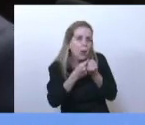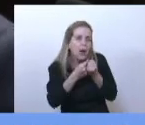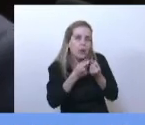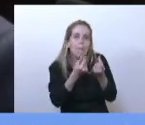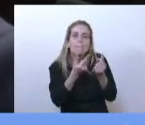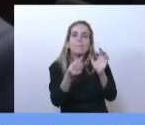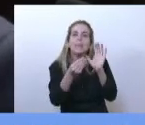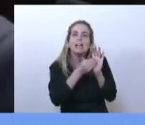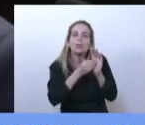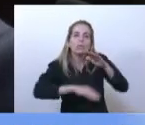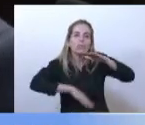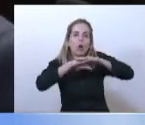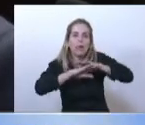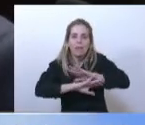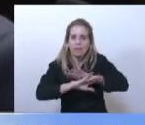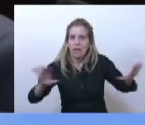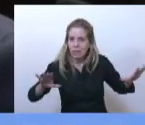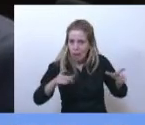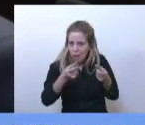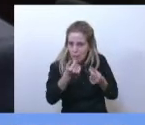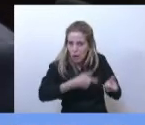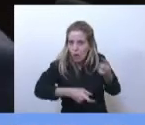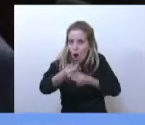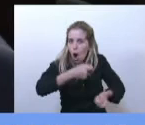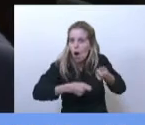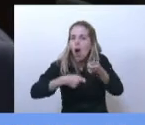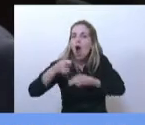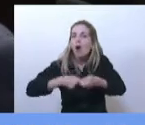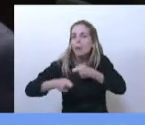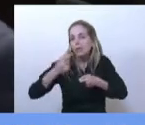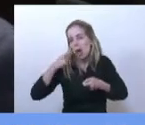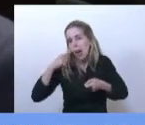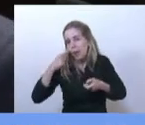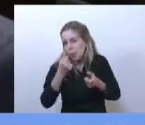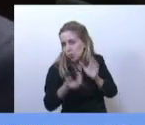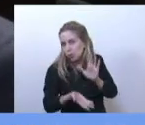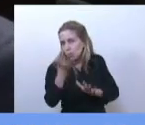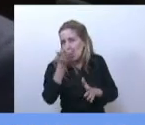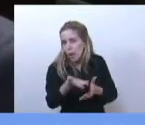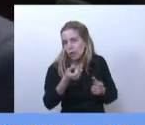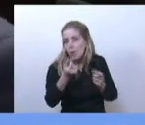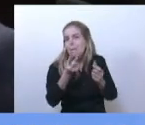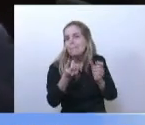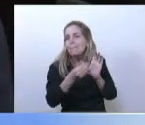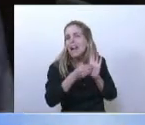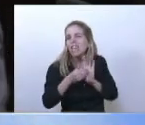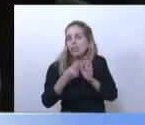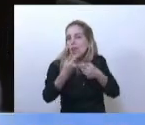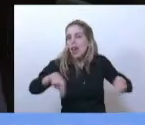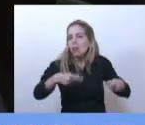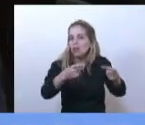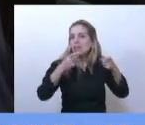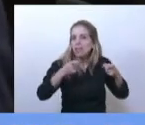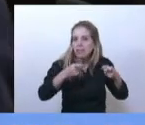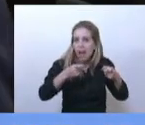y esto evitar la especulación de algunos que son quienes comercializan elementos esenciales y